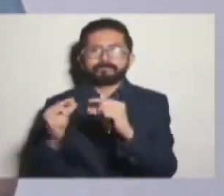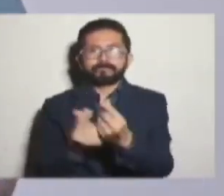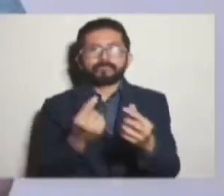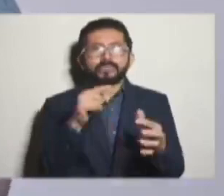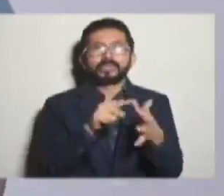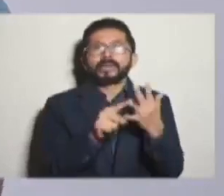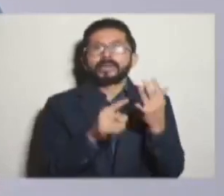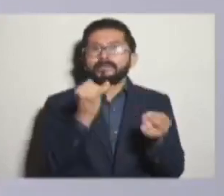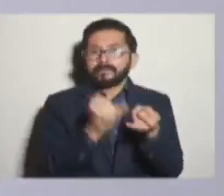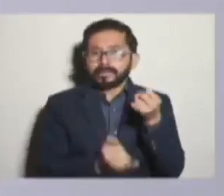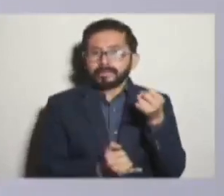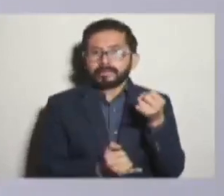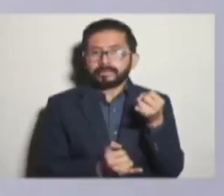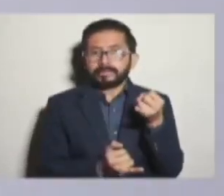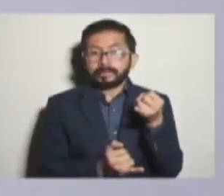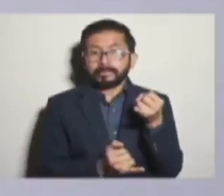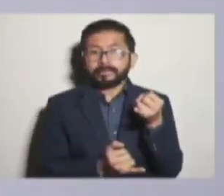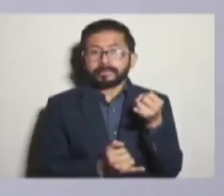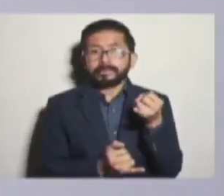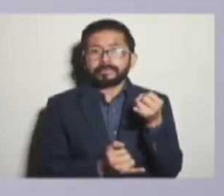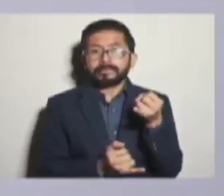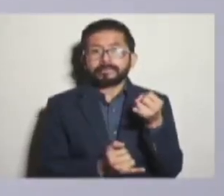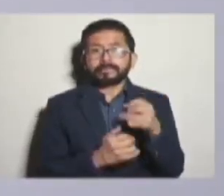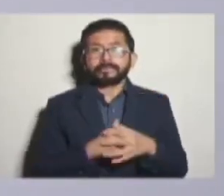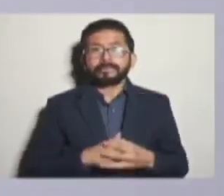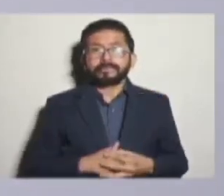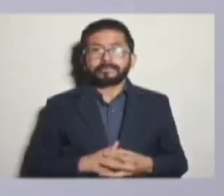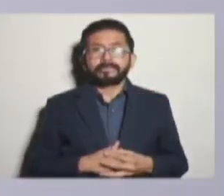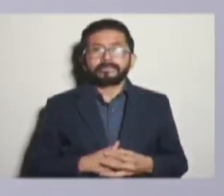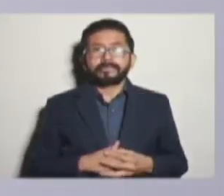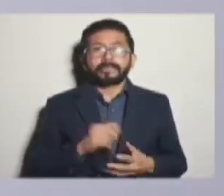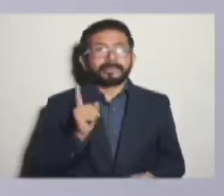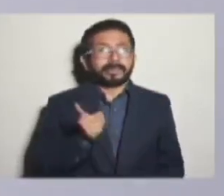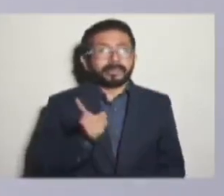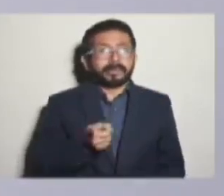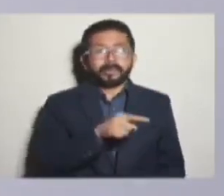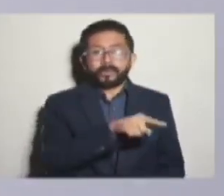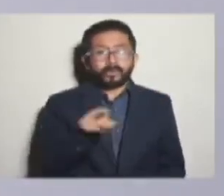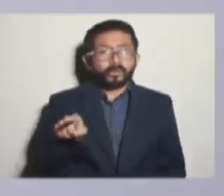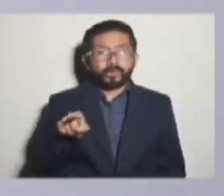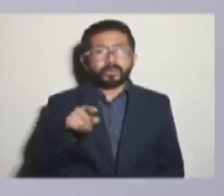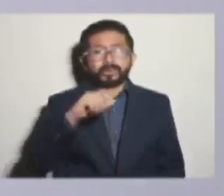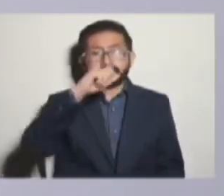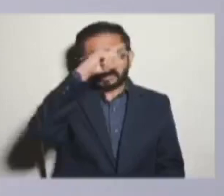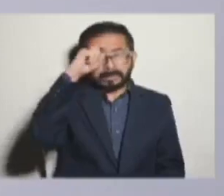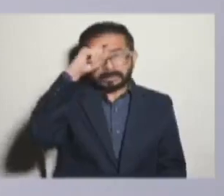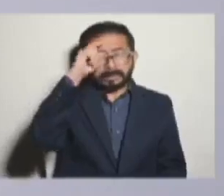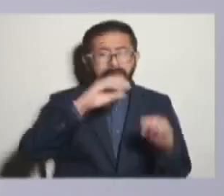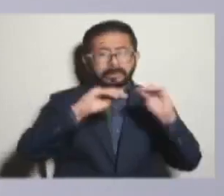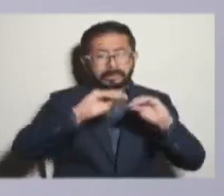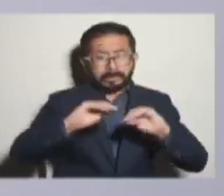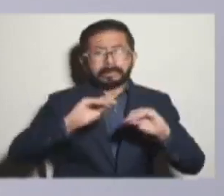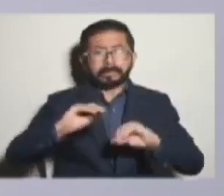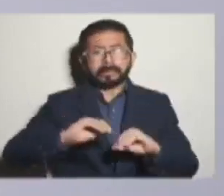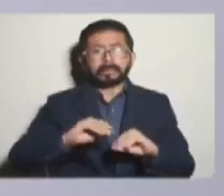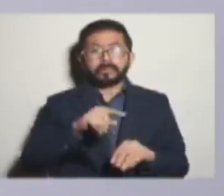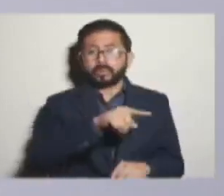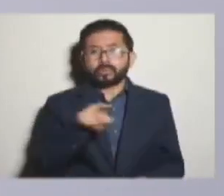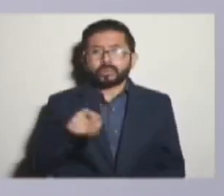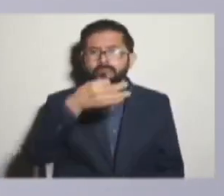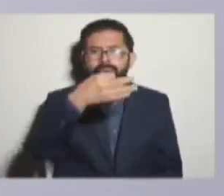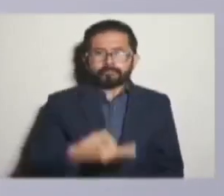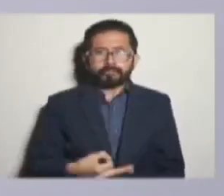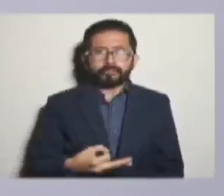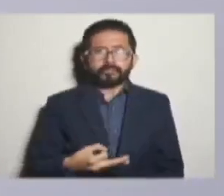el cual pues se les requiere también que tienen que portar en todo momento la identificación que los acredita para